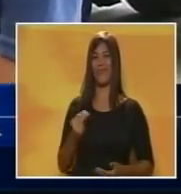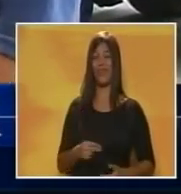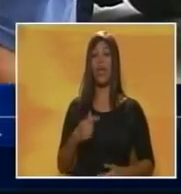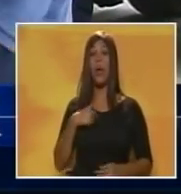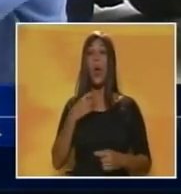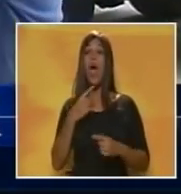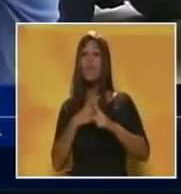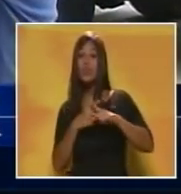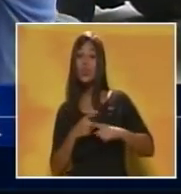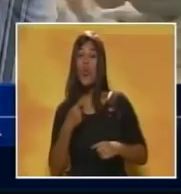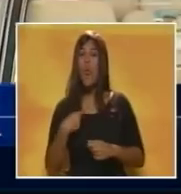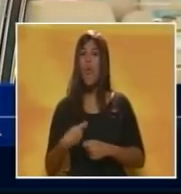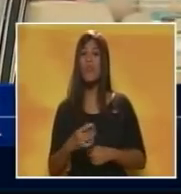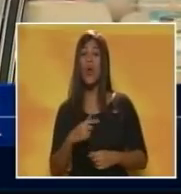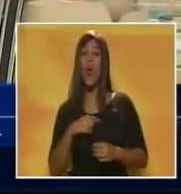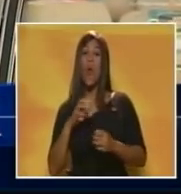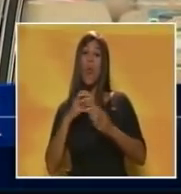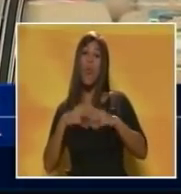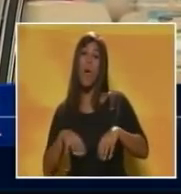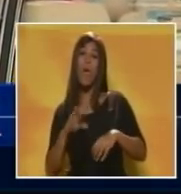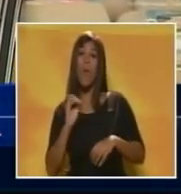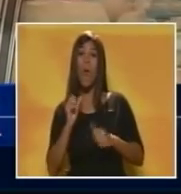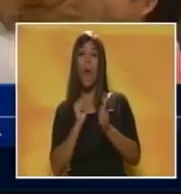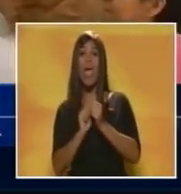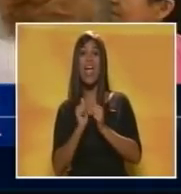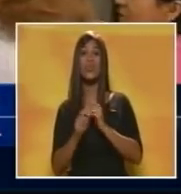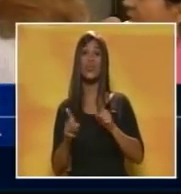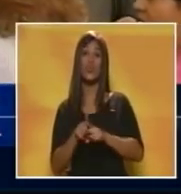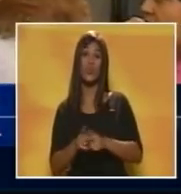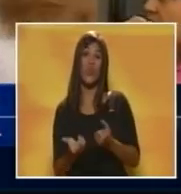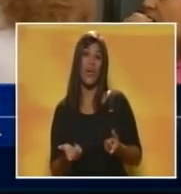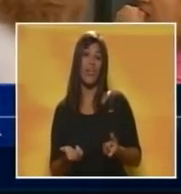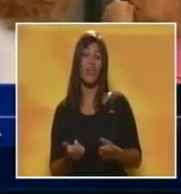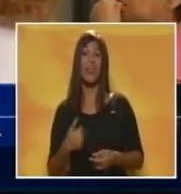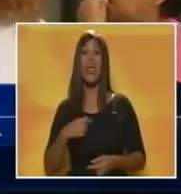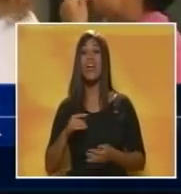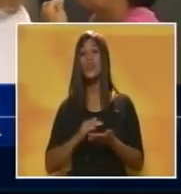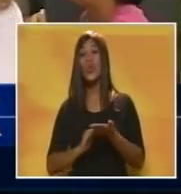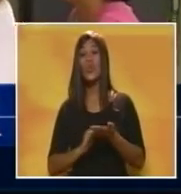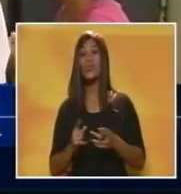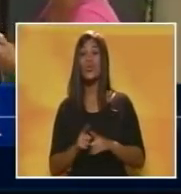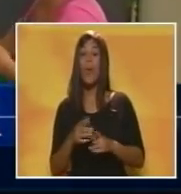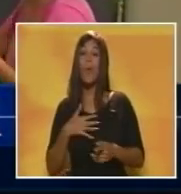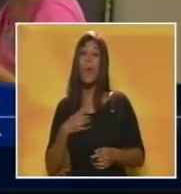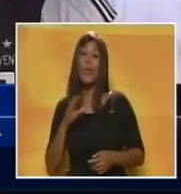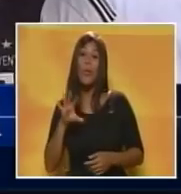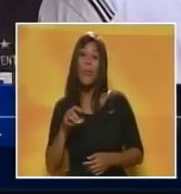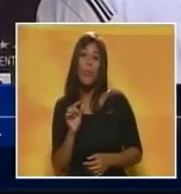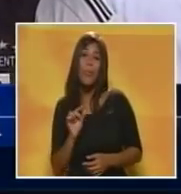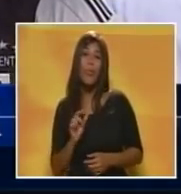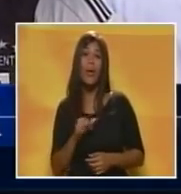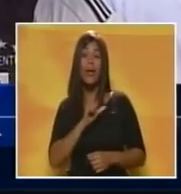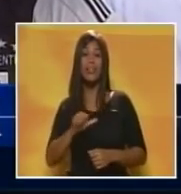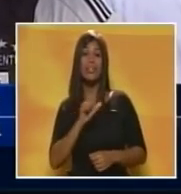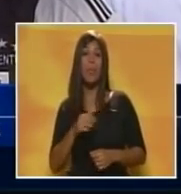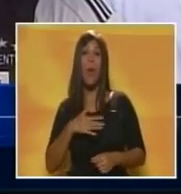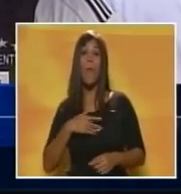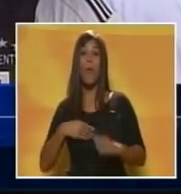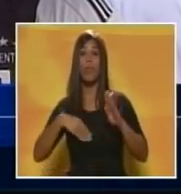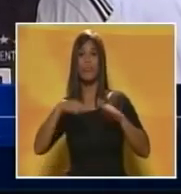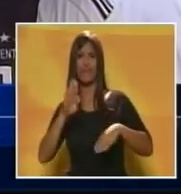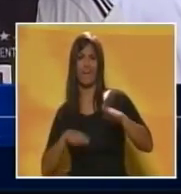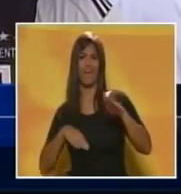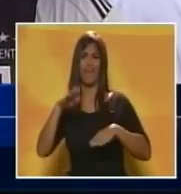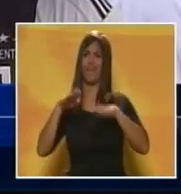de precios, comprar huevos o queso no es una historia distinta, pero para algunos es la solución más accesible. En la semana siempre varía el